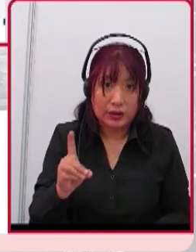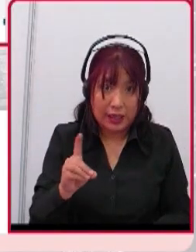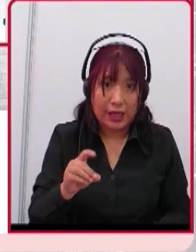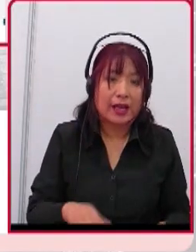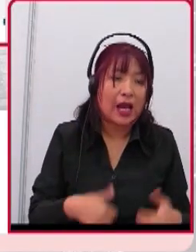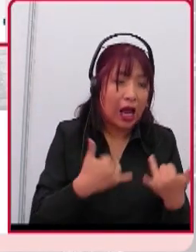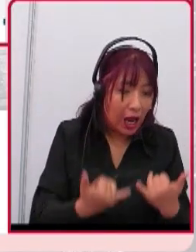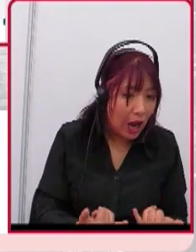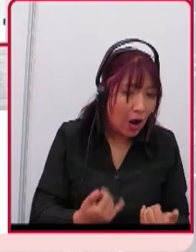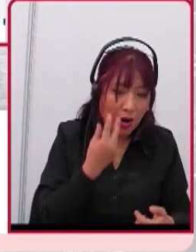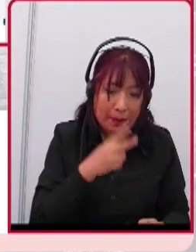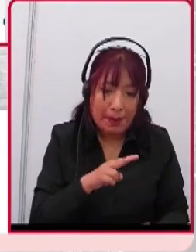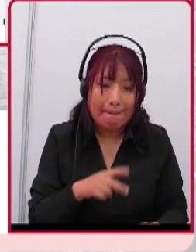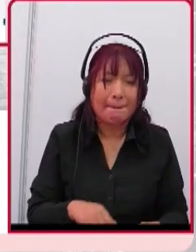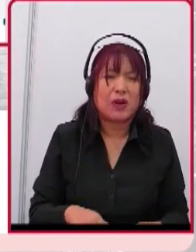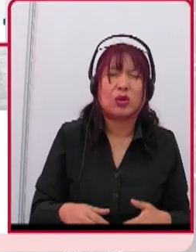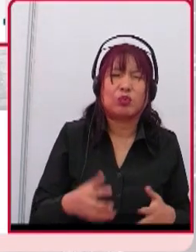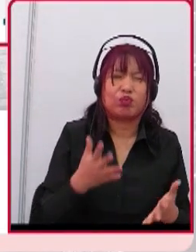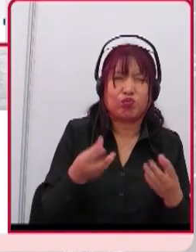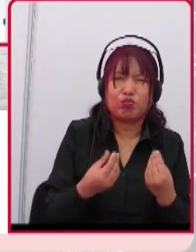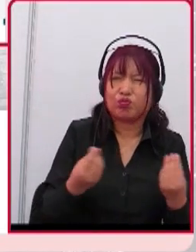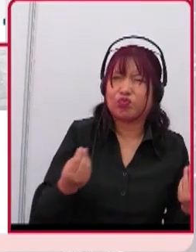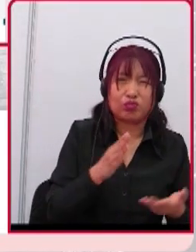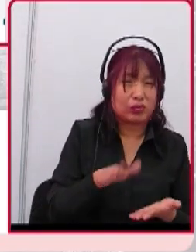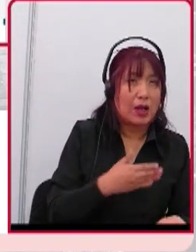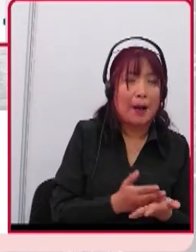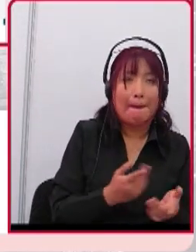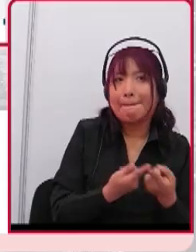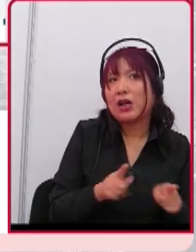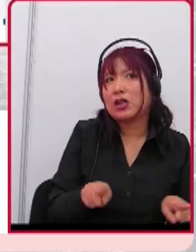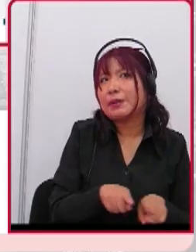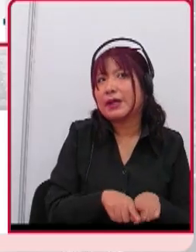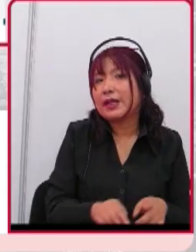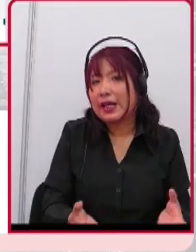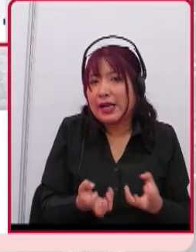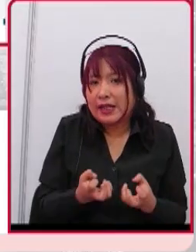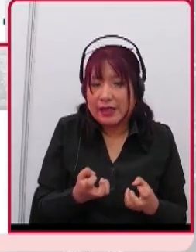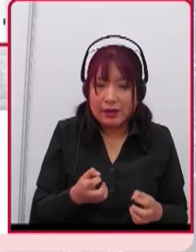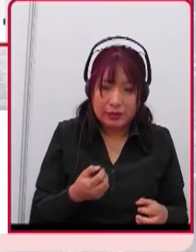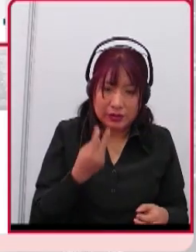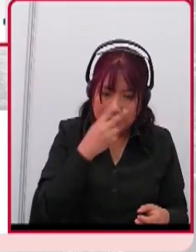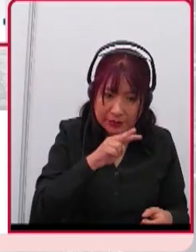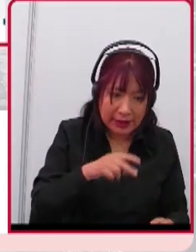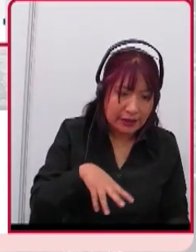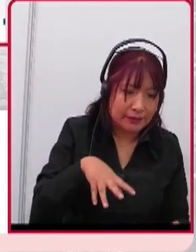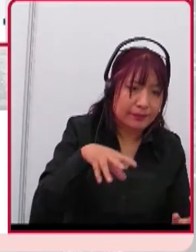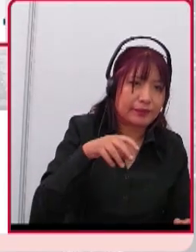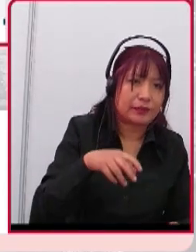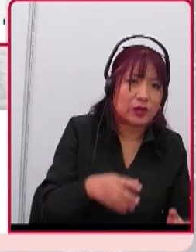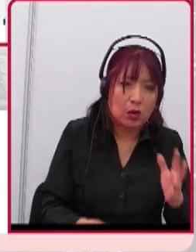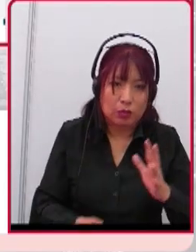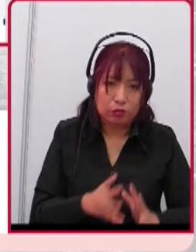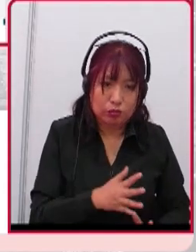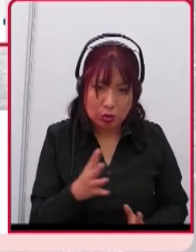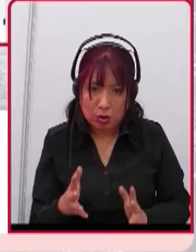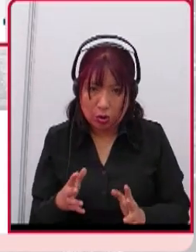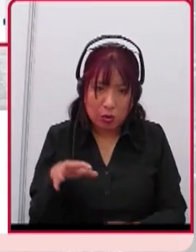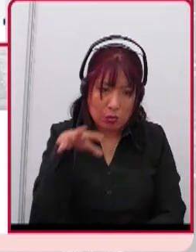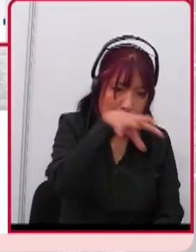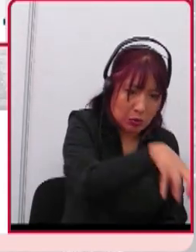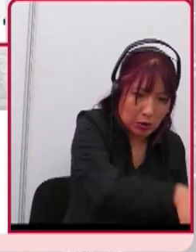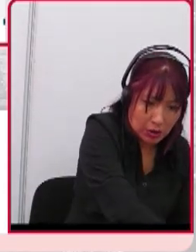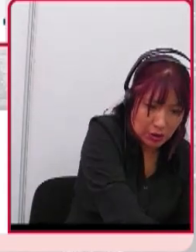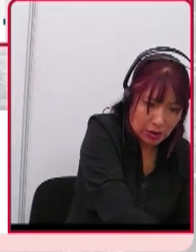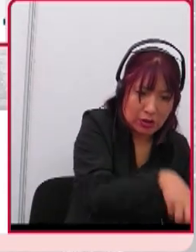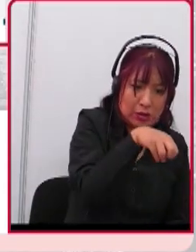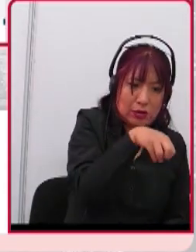limitación, también queríamos ver un tema de muestreo de algunos posibles minerales con las cámaras RGB y la